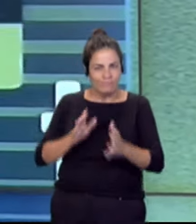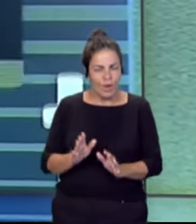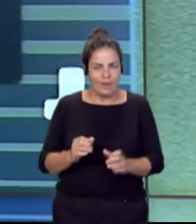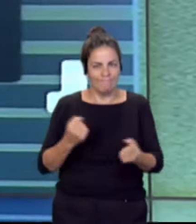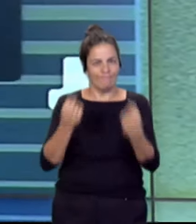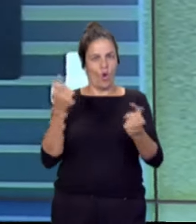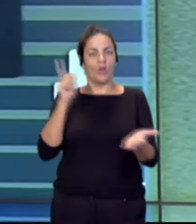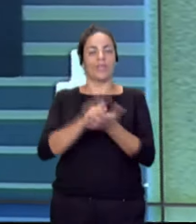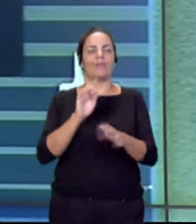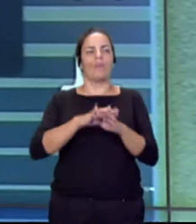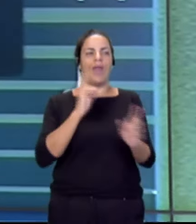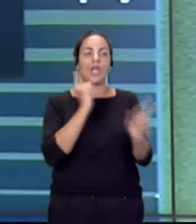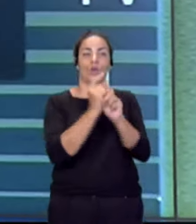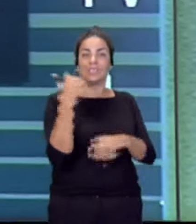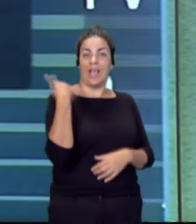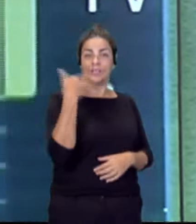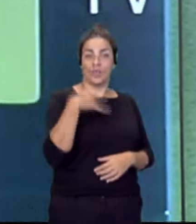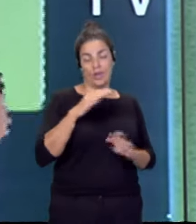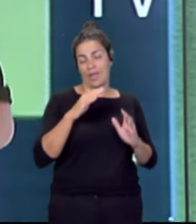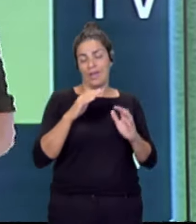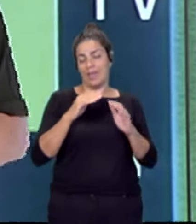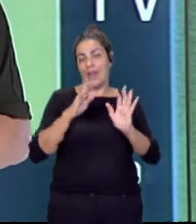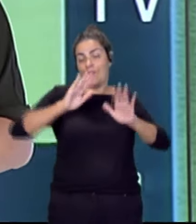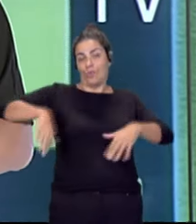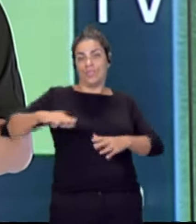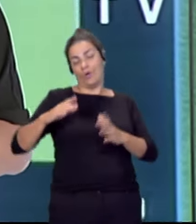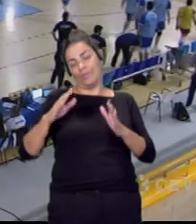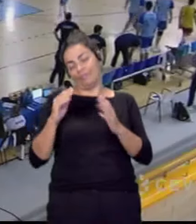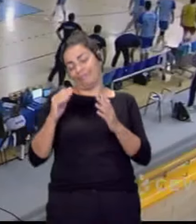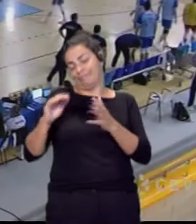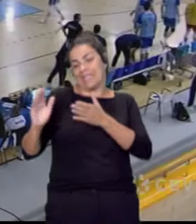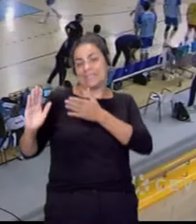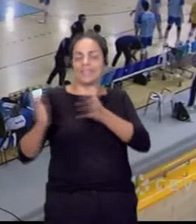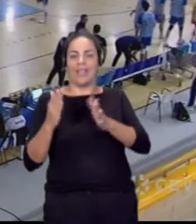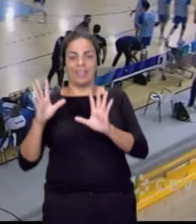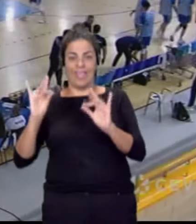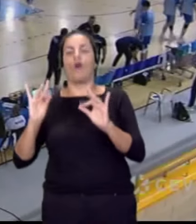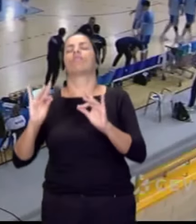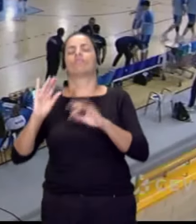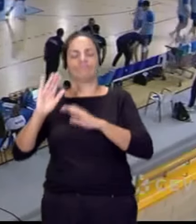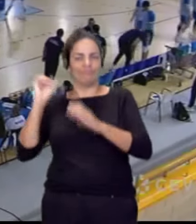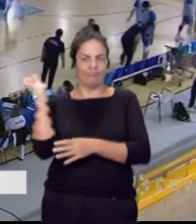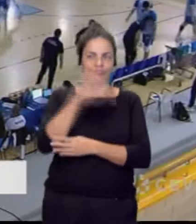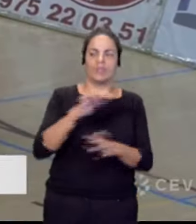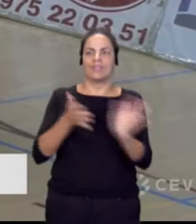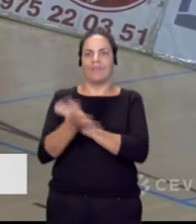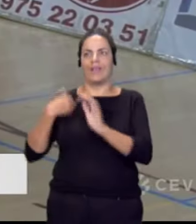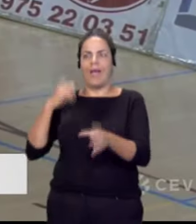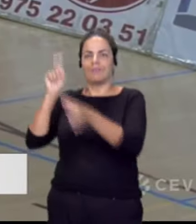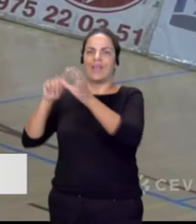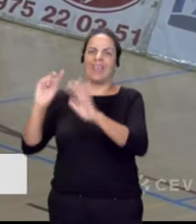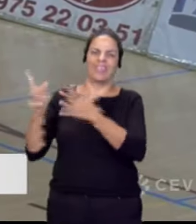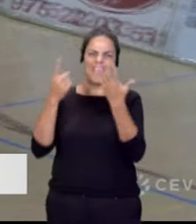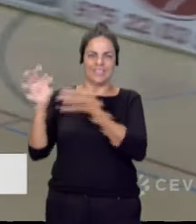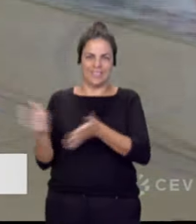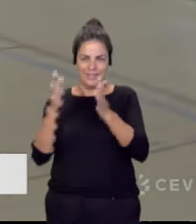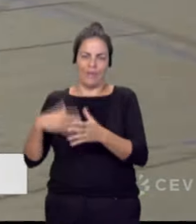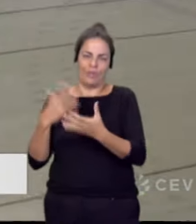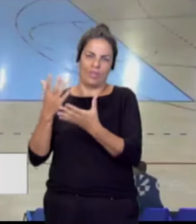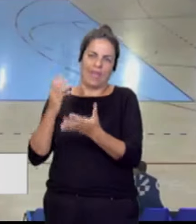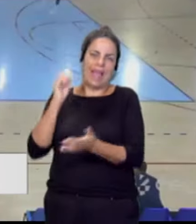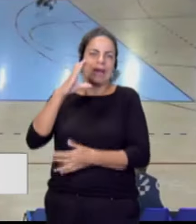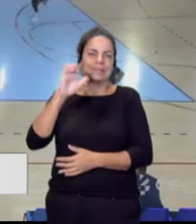al Río Duero Soria en el set de oro y pasar así a 16avos de final de la SEP Challenge Cup. Un partido que se puso cuesta arriba cuando